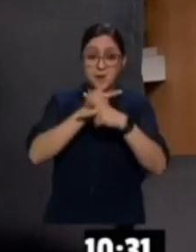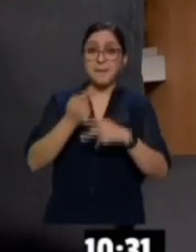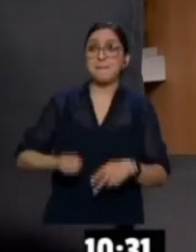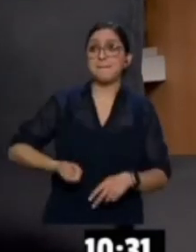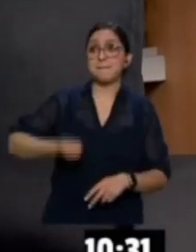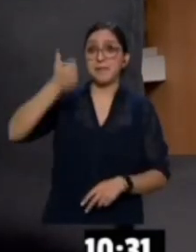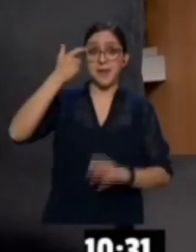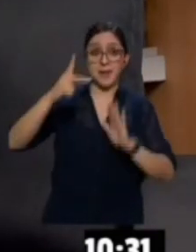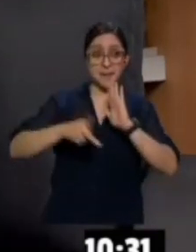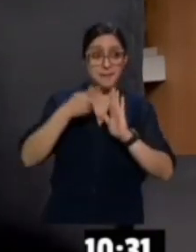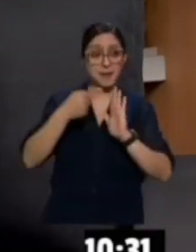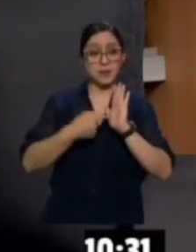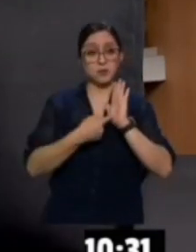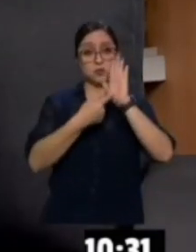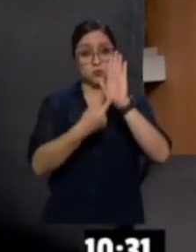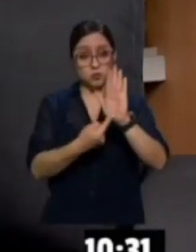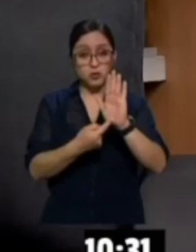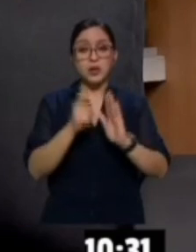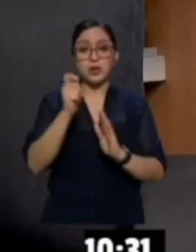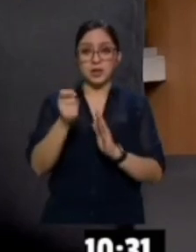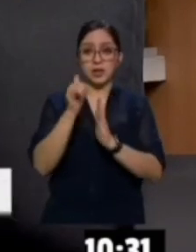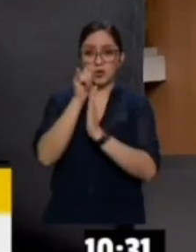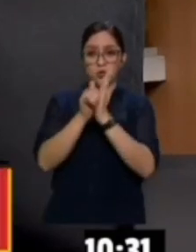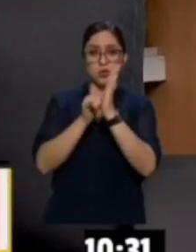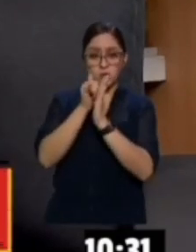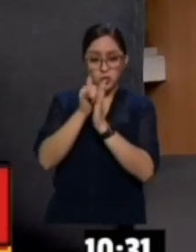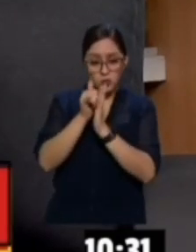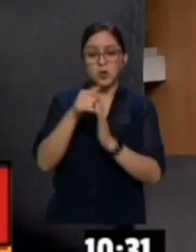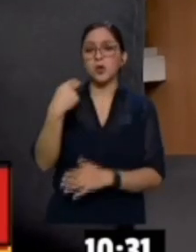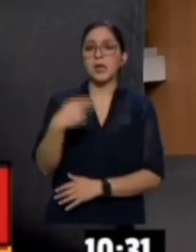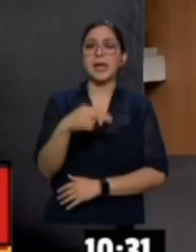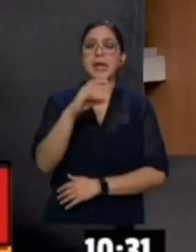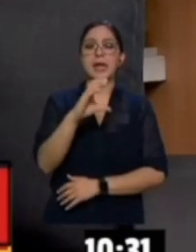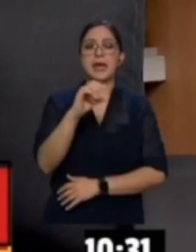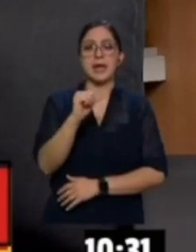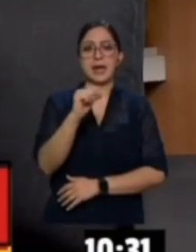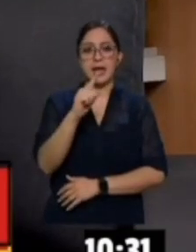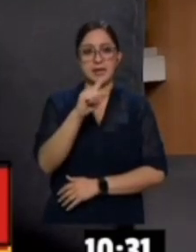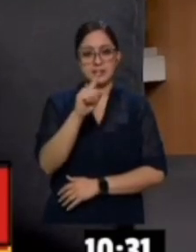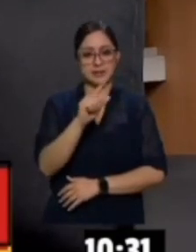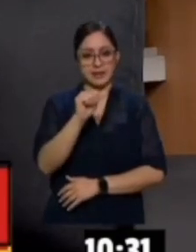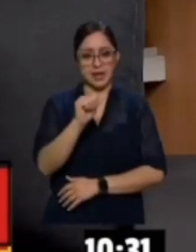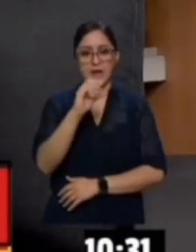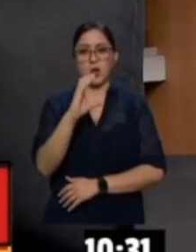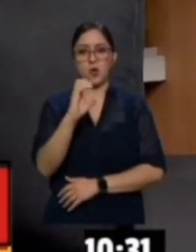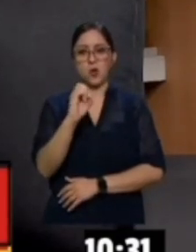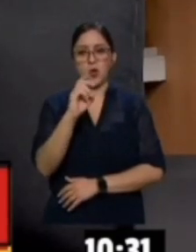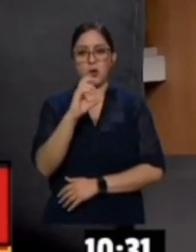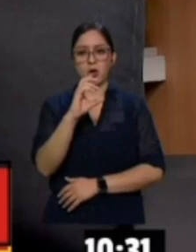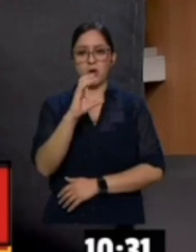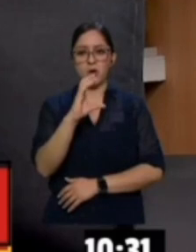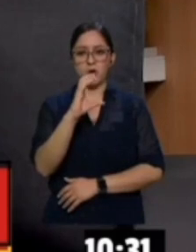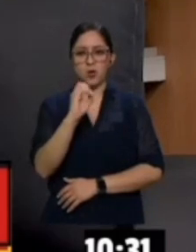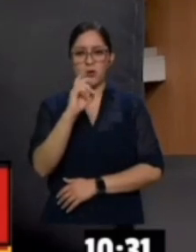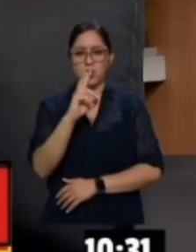Hoy va a estar en el canal del YouTube de Atma Unum, el corto Casa Corazón. Y es un cortometraje donde relato